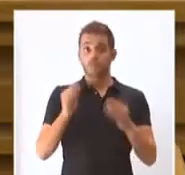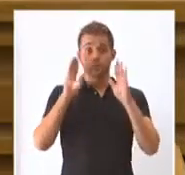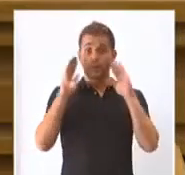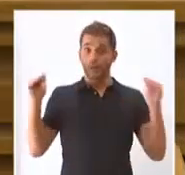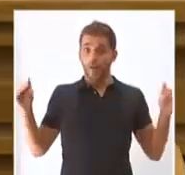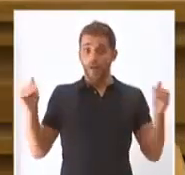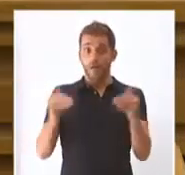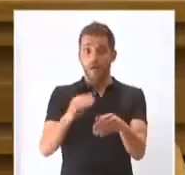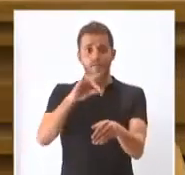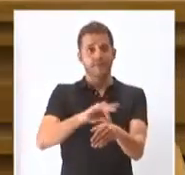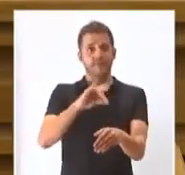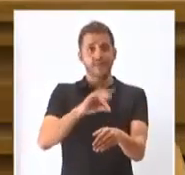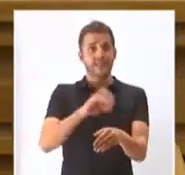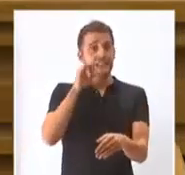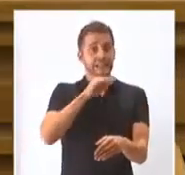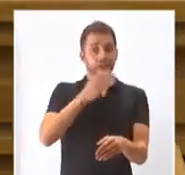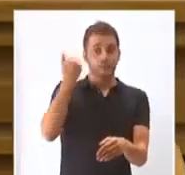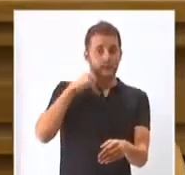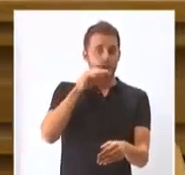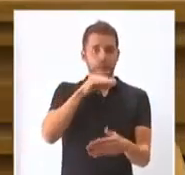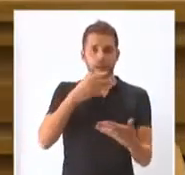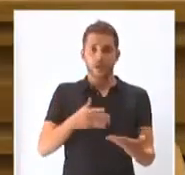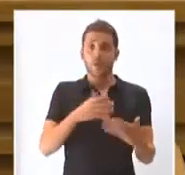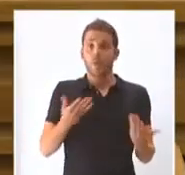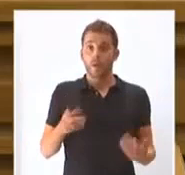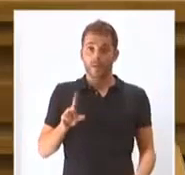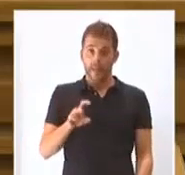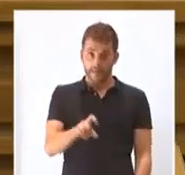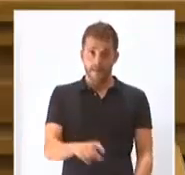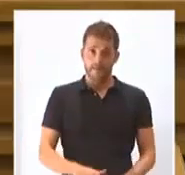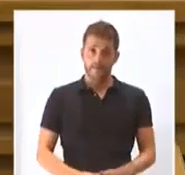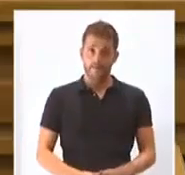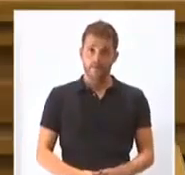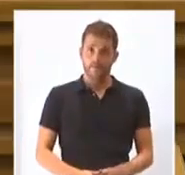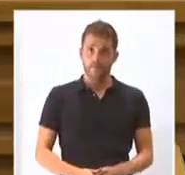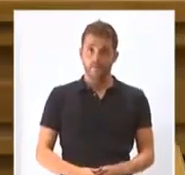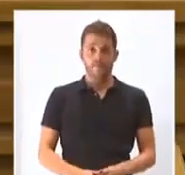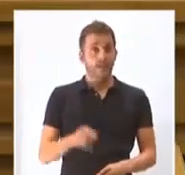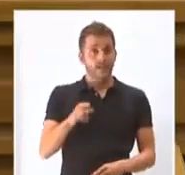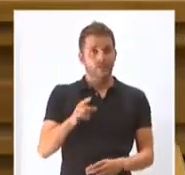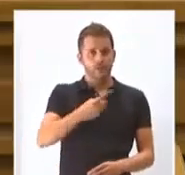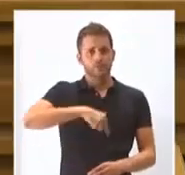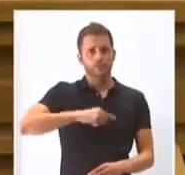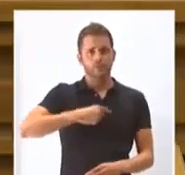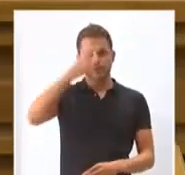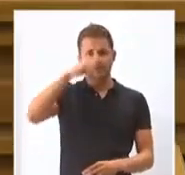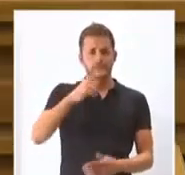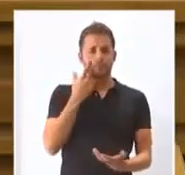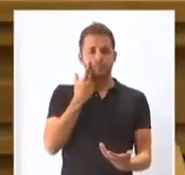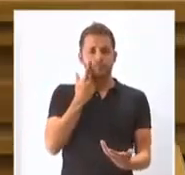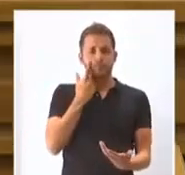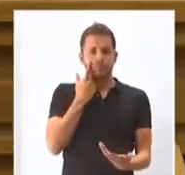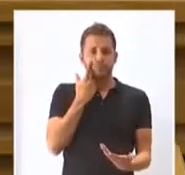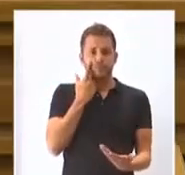de este siglo pasado y este es el cáncer y esto por supuesto como comprenderán significa pues el grueso